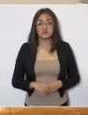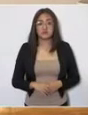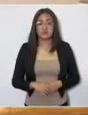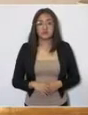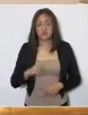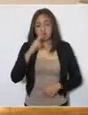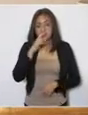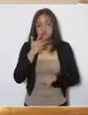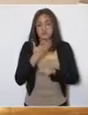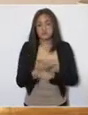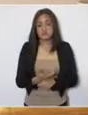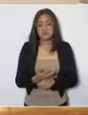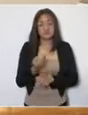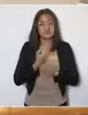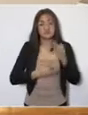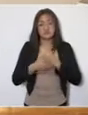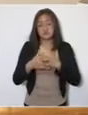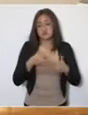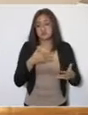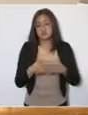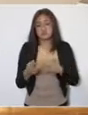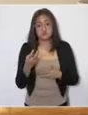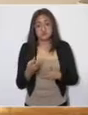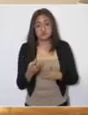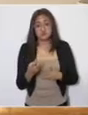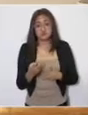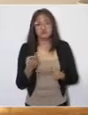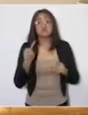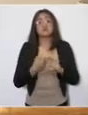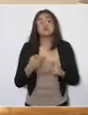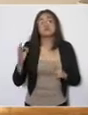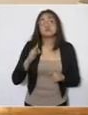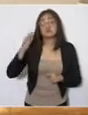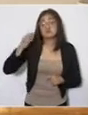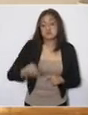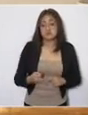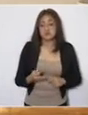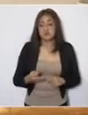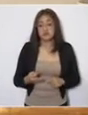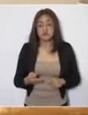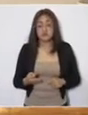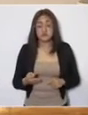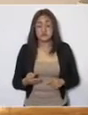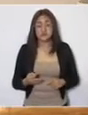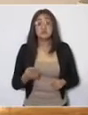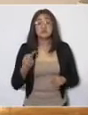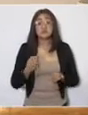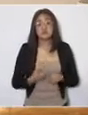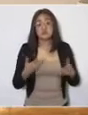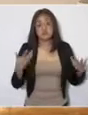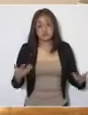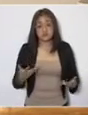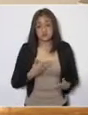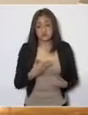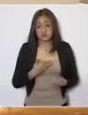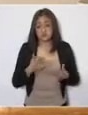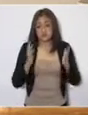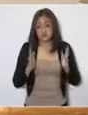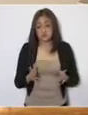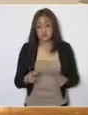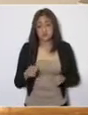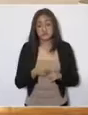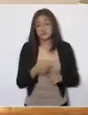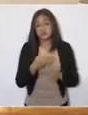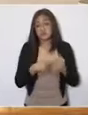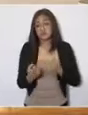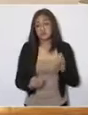responsabilidades de toda esa obra por quien la haya autorizado por que la haya ejecutado por quién no